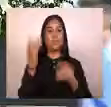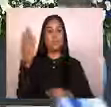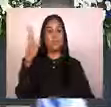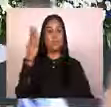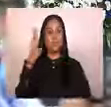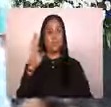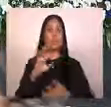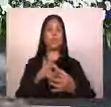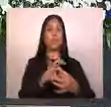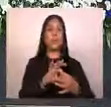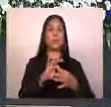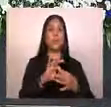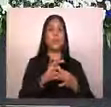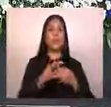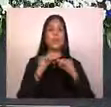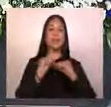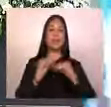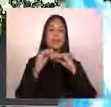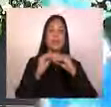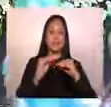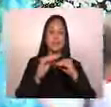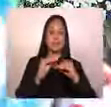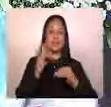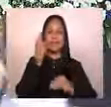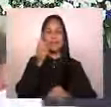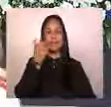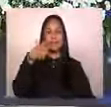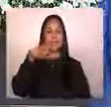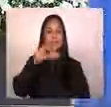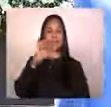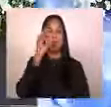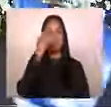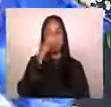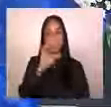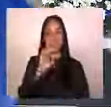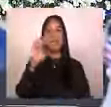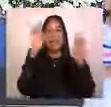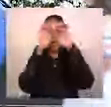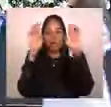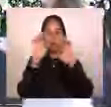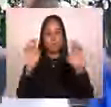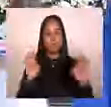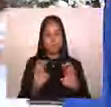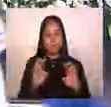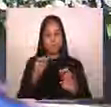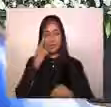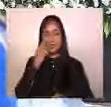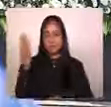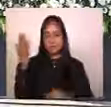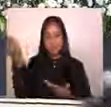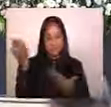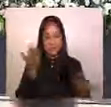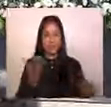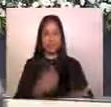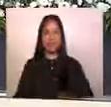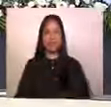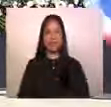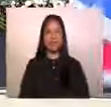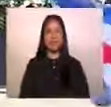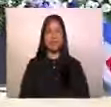Por cooperativa La Enseñanza, San José Los Pinos y Villa Victoria. Bienvenidos.